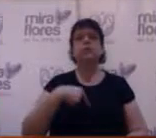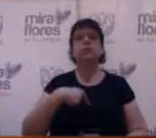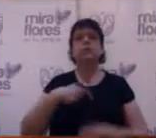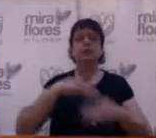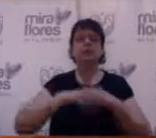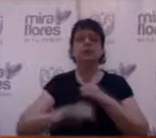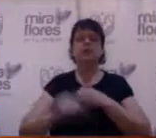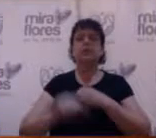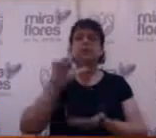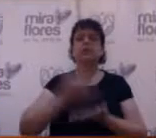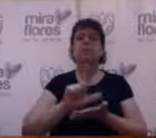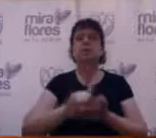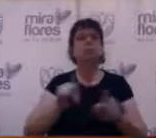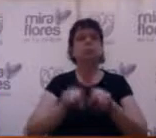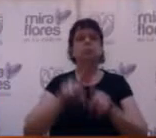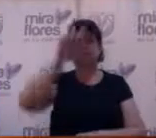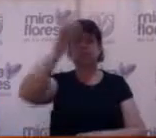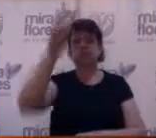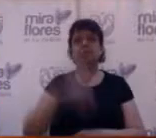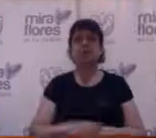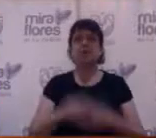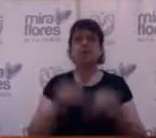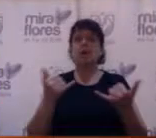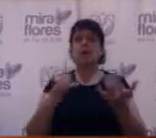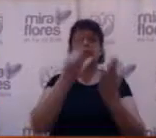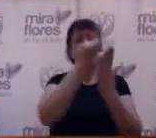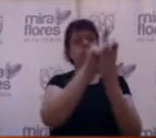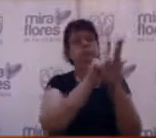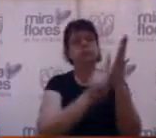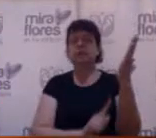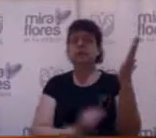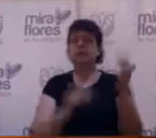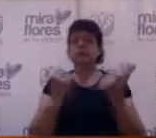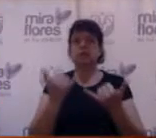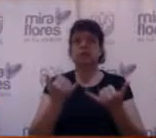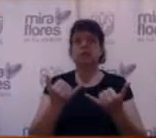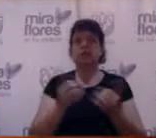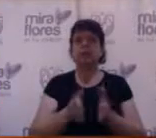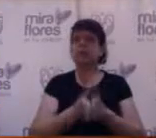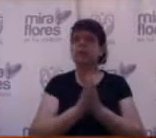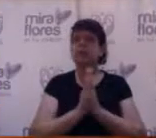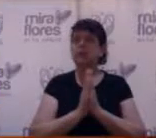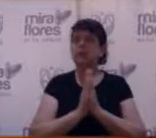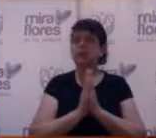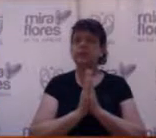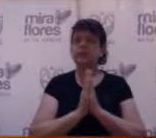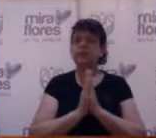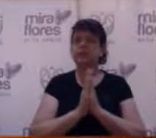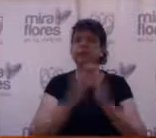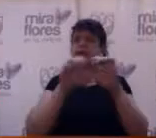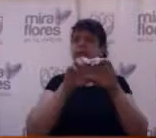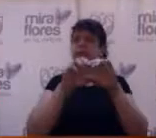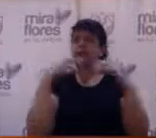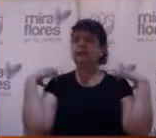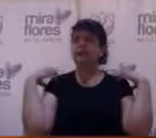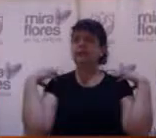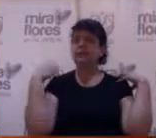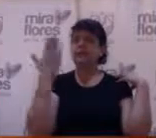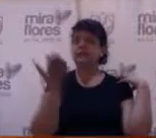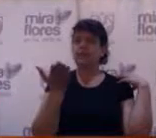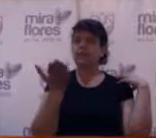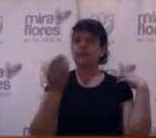y peruanos. Muy bien, vamos a tomar la lista del caso y le voy a pedir a nuestra secretaria general que se